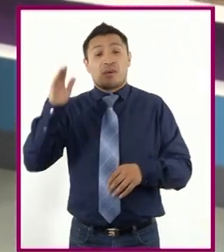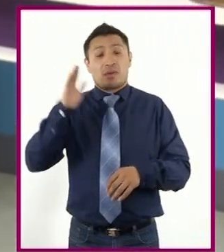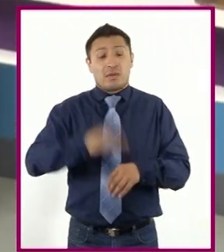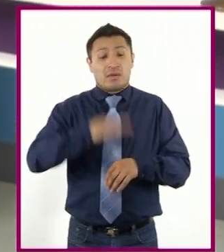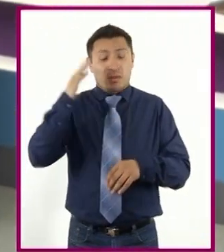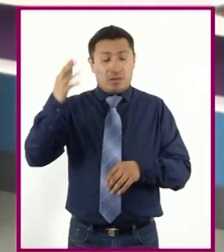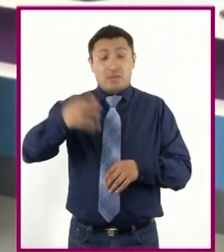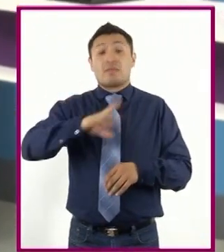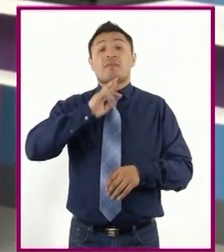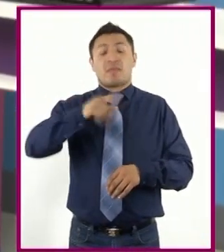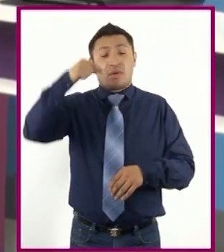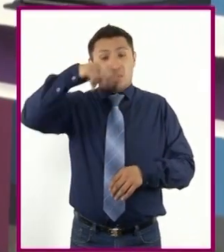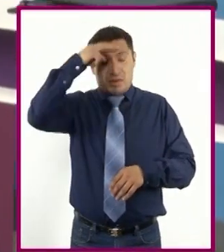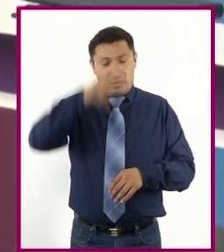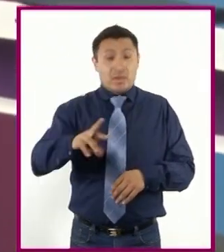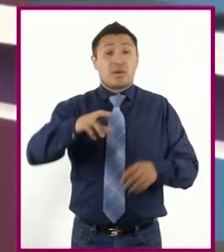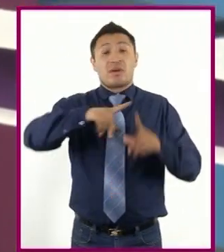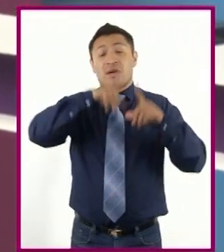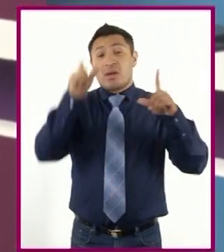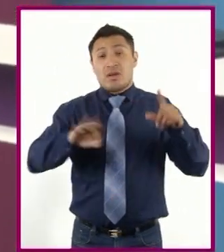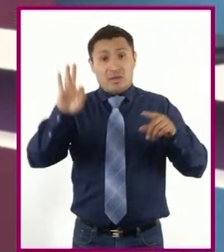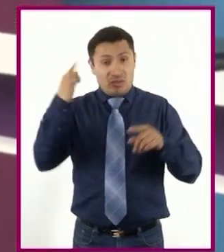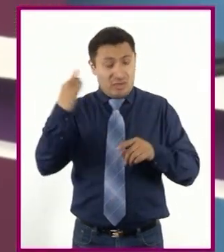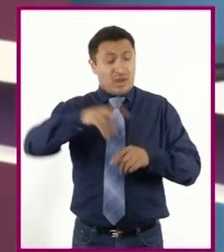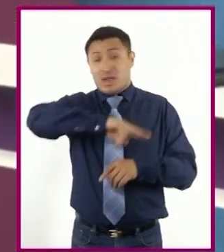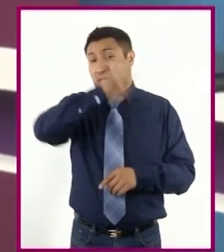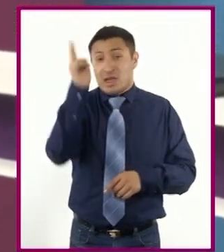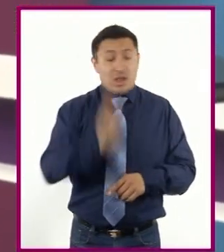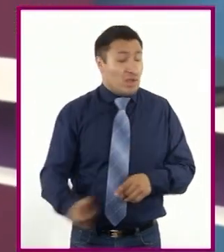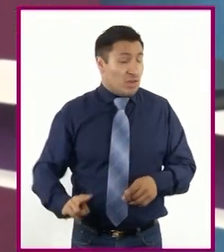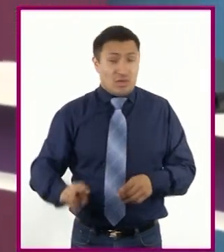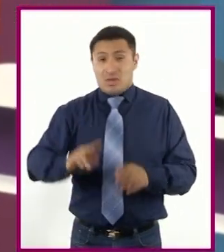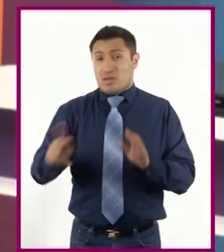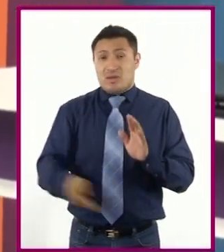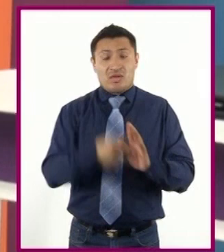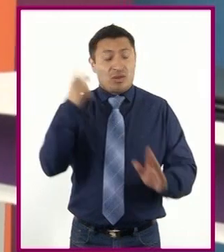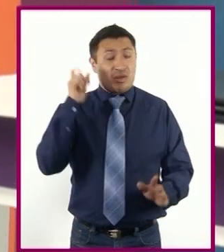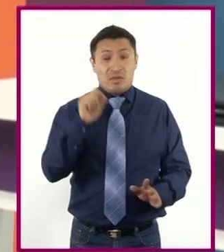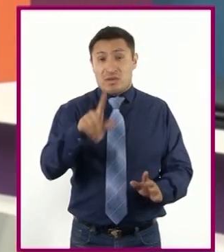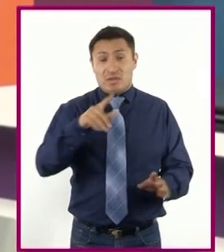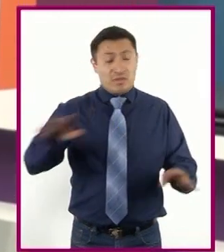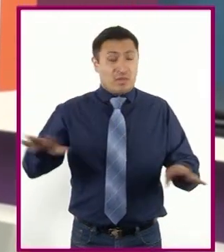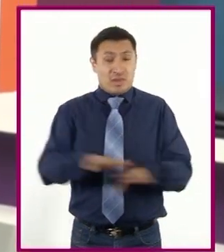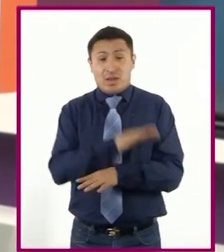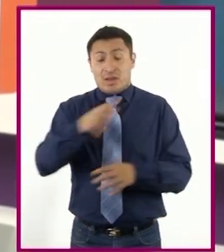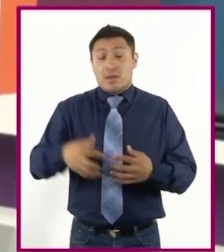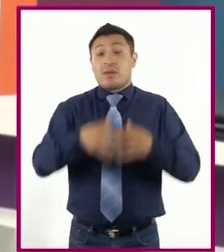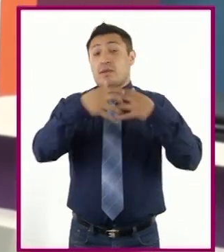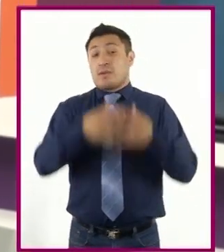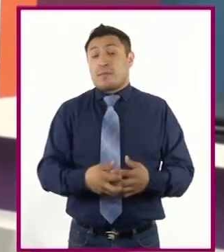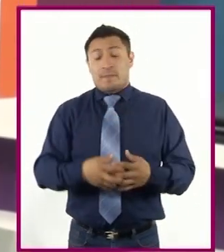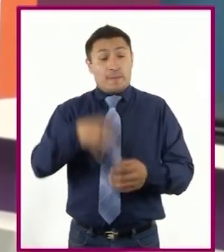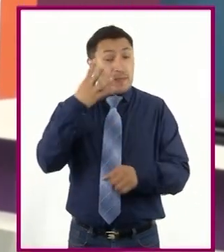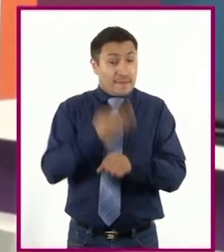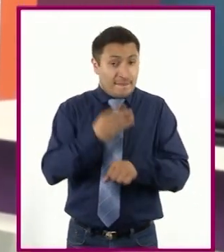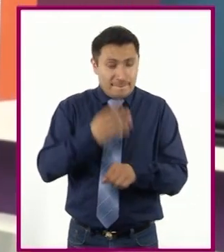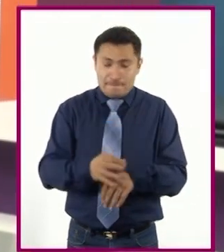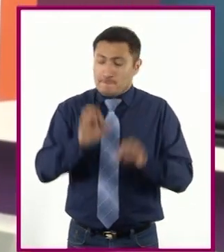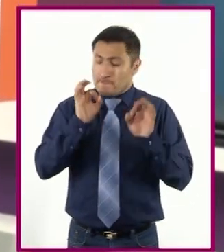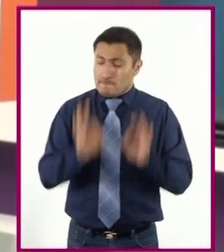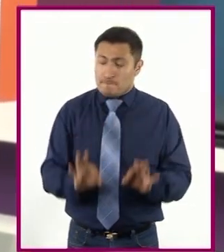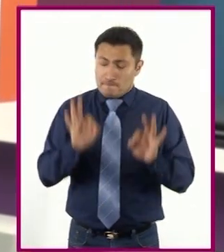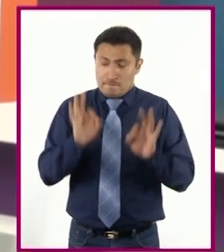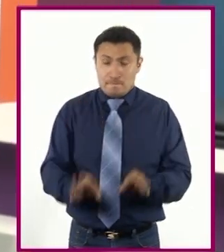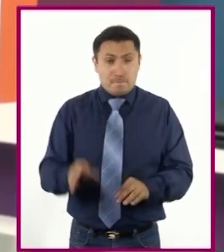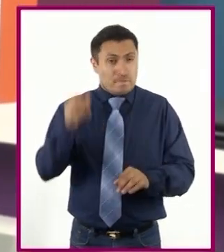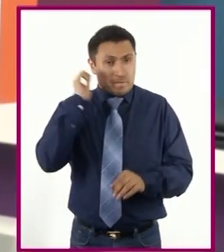convenía a México era la República Federal y nunca más volvió a proponerse un cambio de sistema, resolviéndose también el